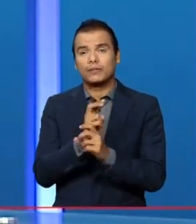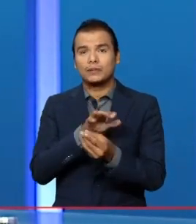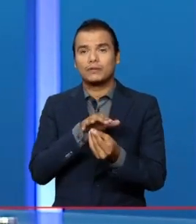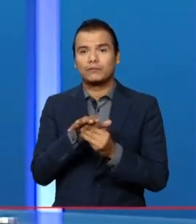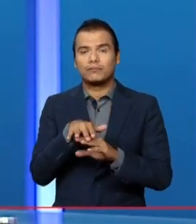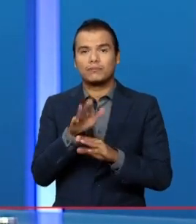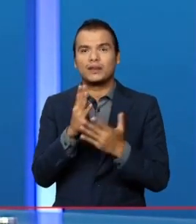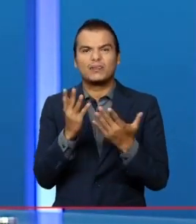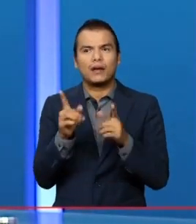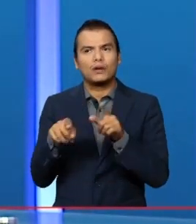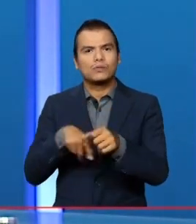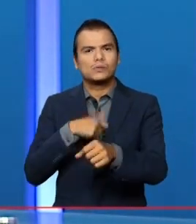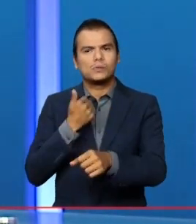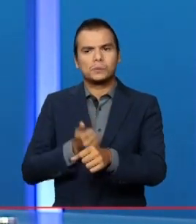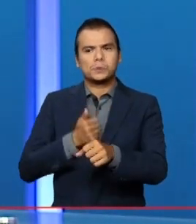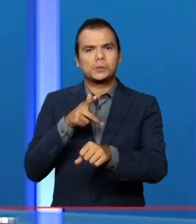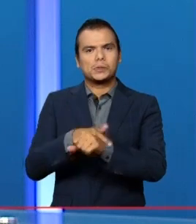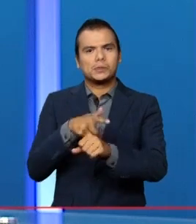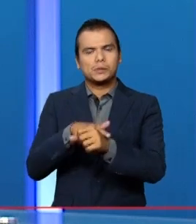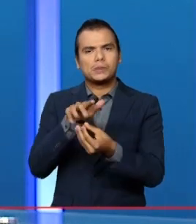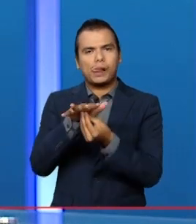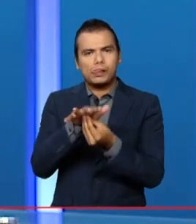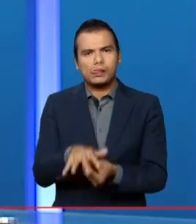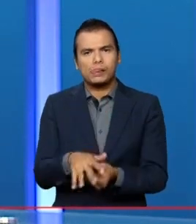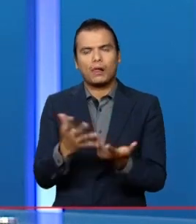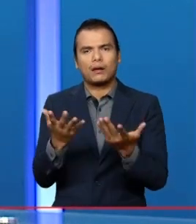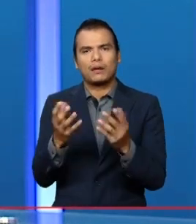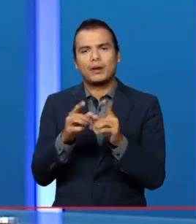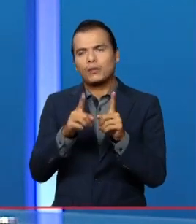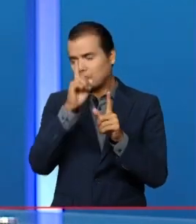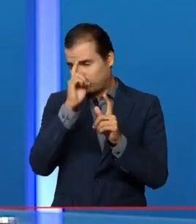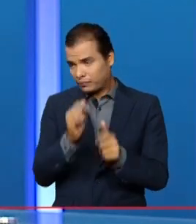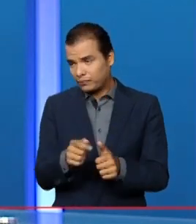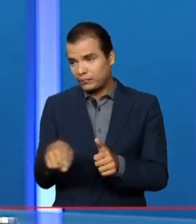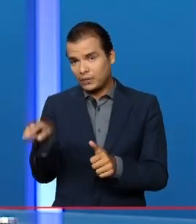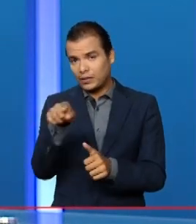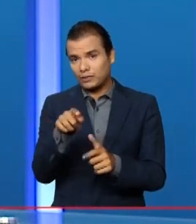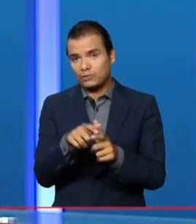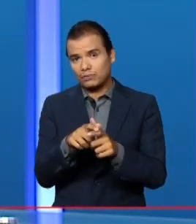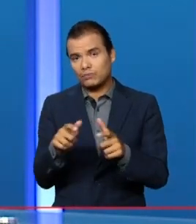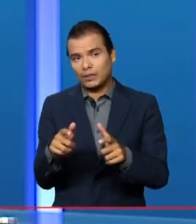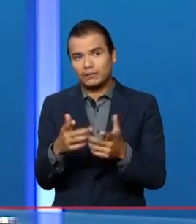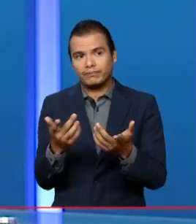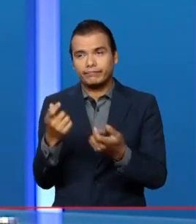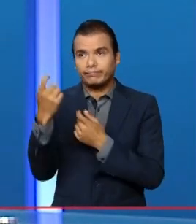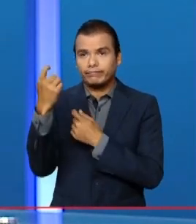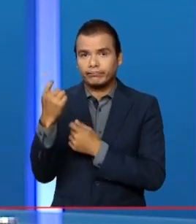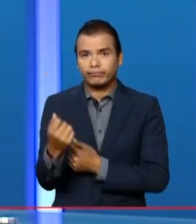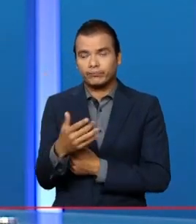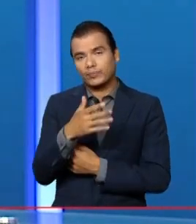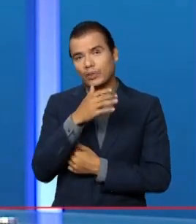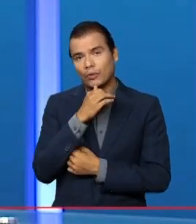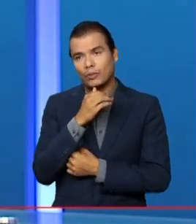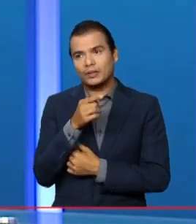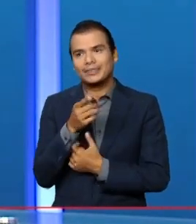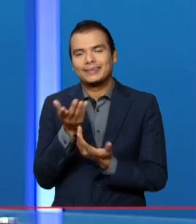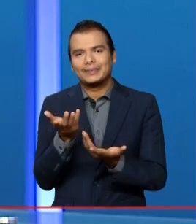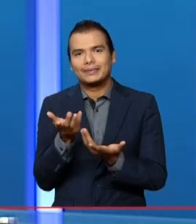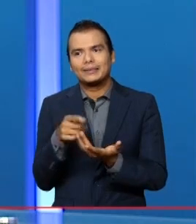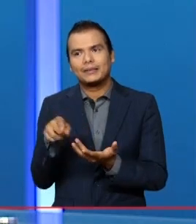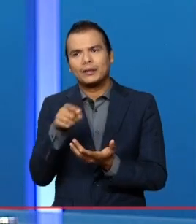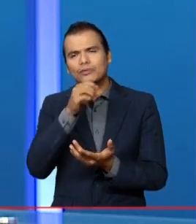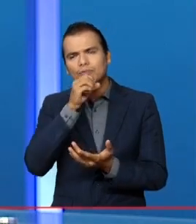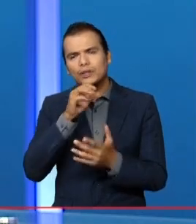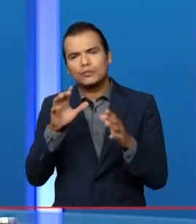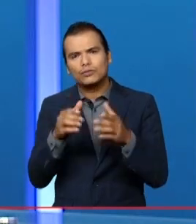maltrato físico y psicológico así como de abandono muchos de ellos no cuentan con sustento económico pero Cómo atender a